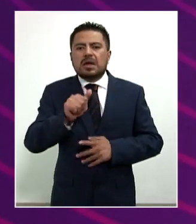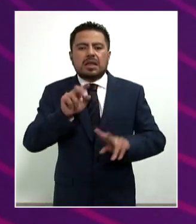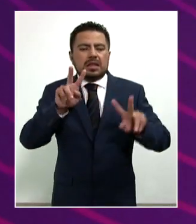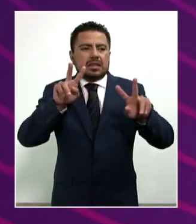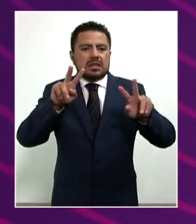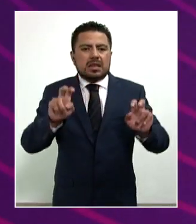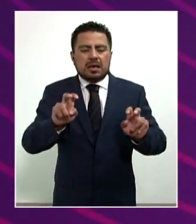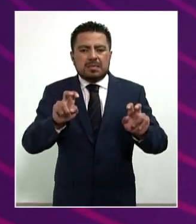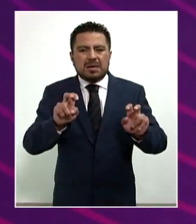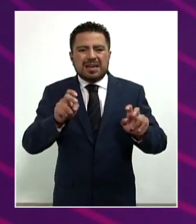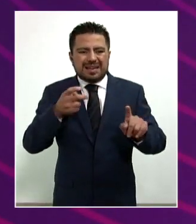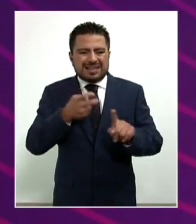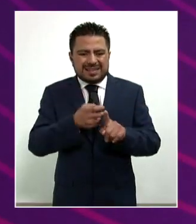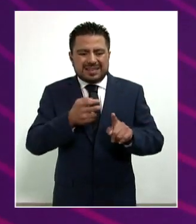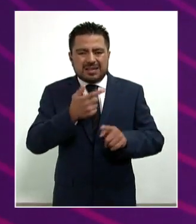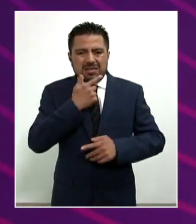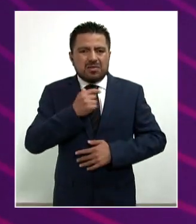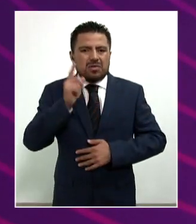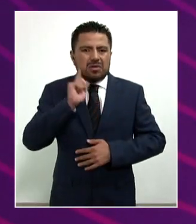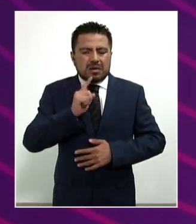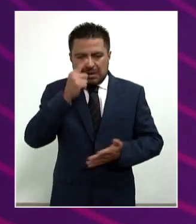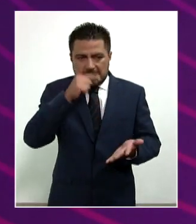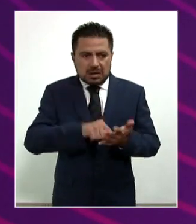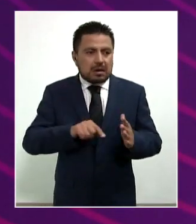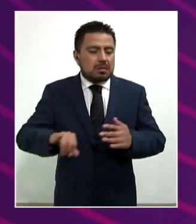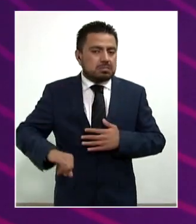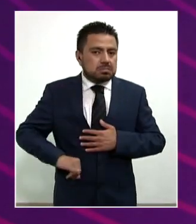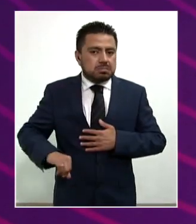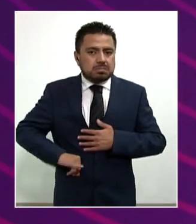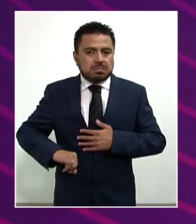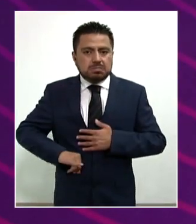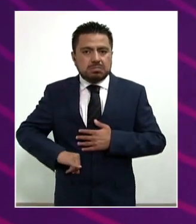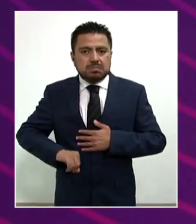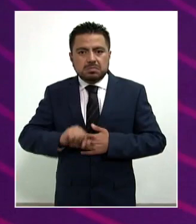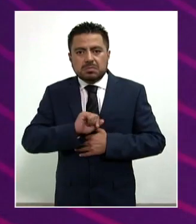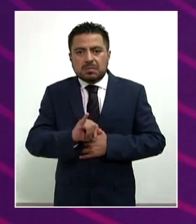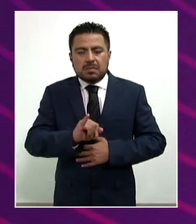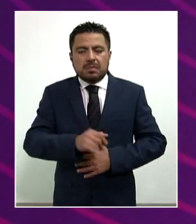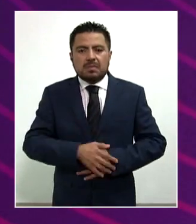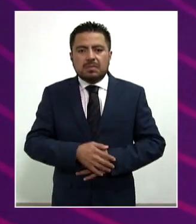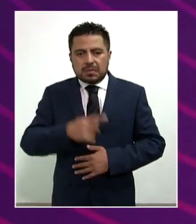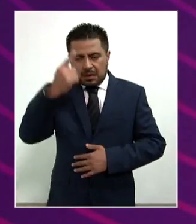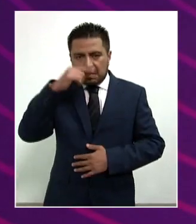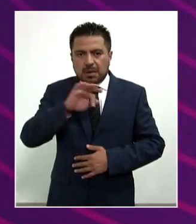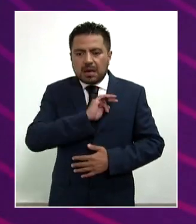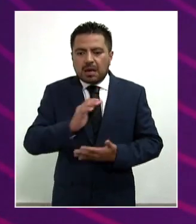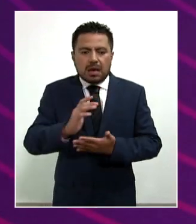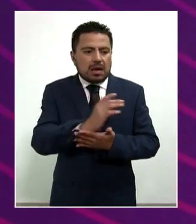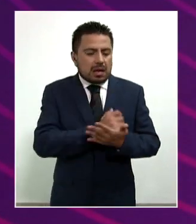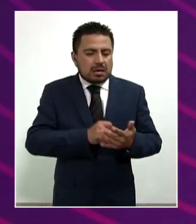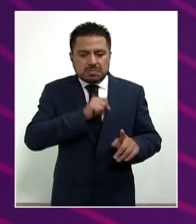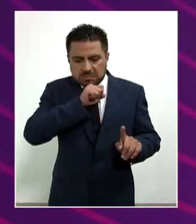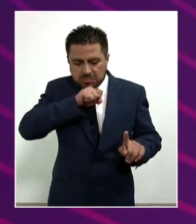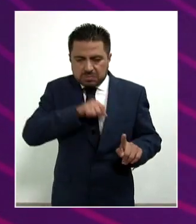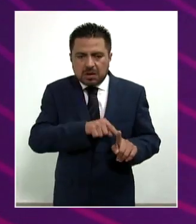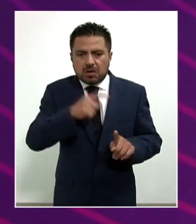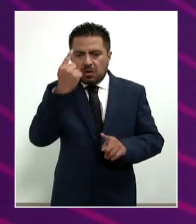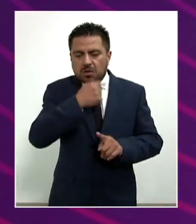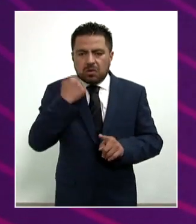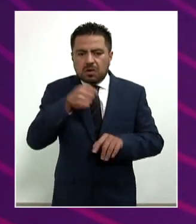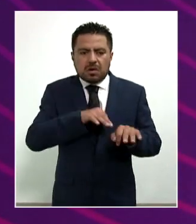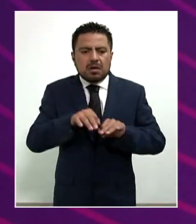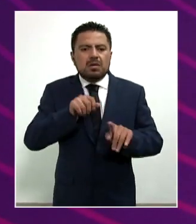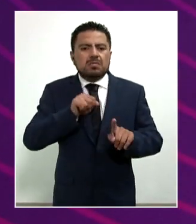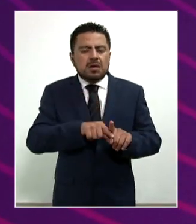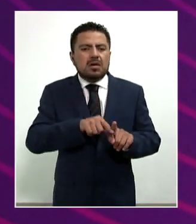de género, digamos, creo que es muy interesante. para ganar lo mismo por las mismas horas trabajadas,